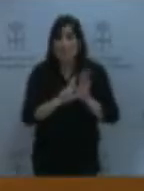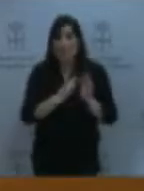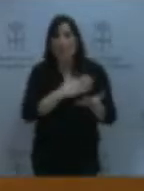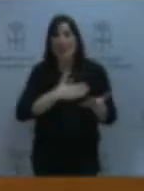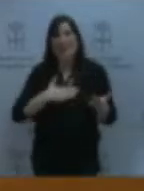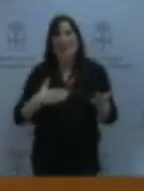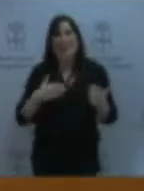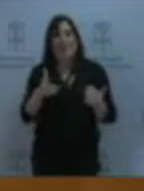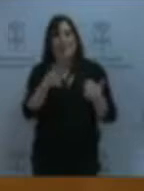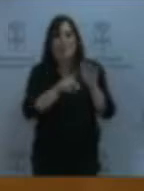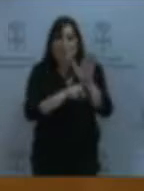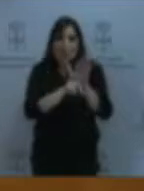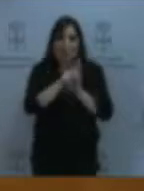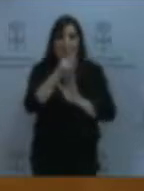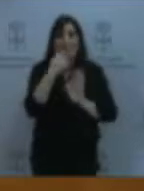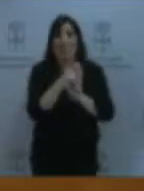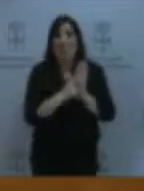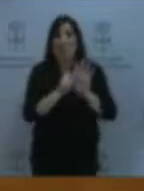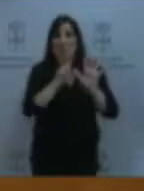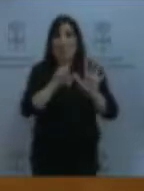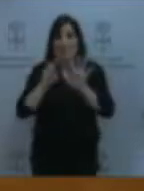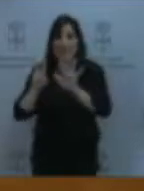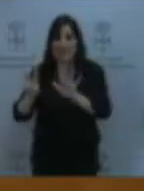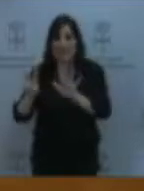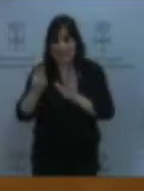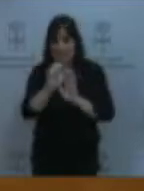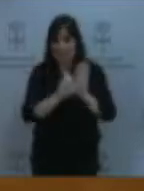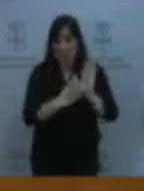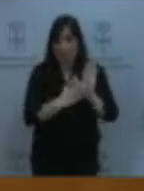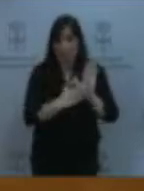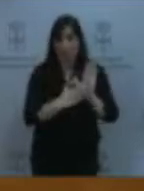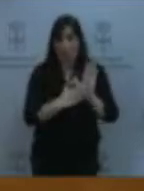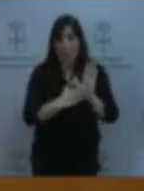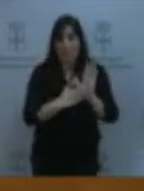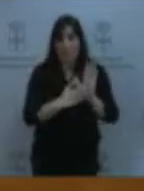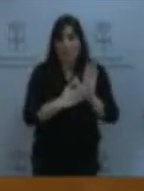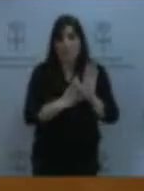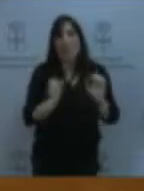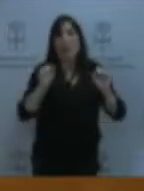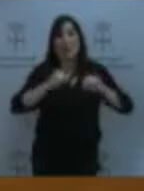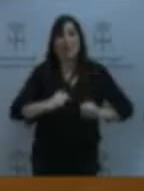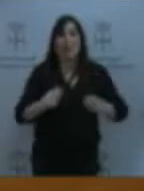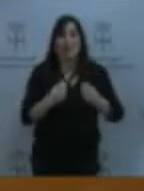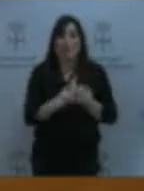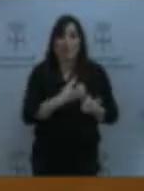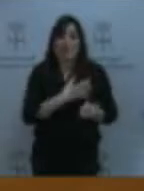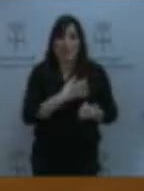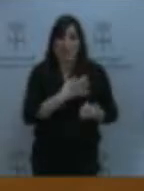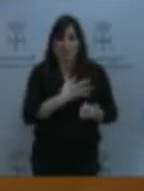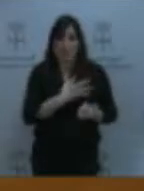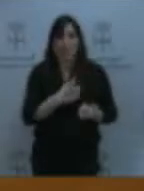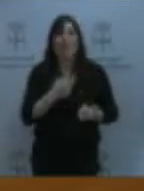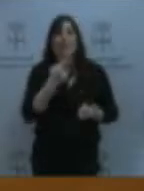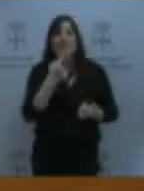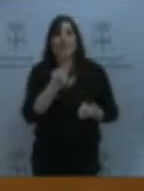67 del Estatuto Básico, que se había acordado con las organizaciones sindicales mayoritarias, ya digo, recogía el derecho a la jubilación